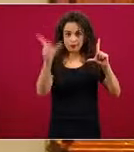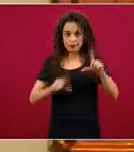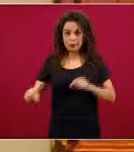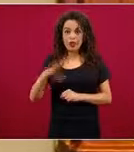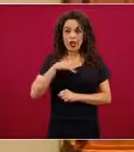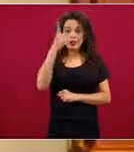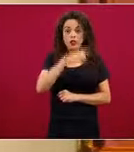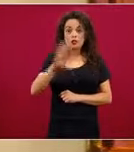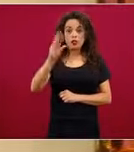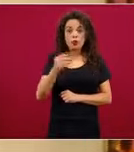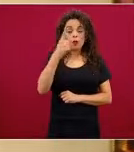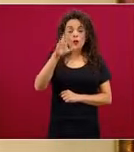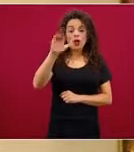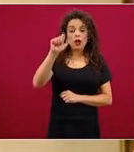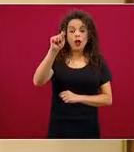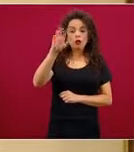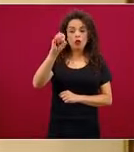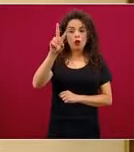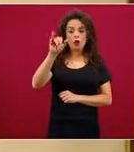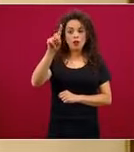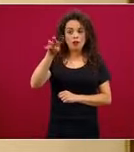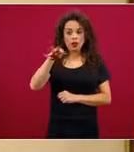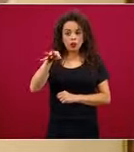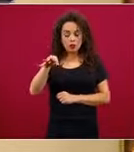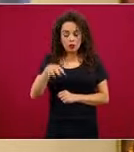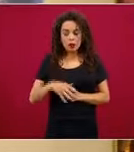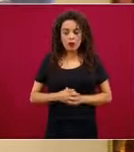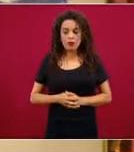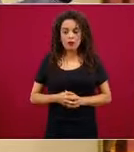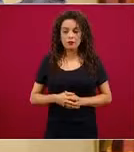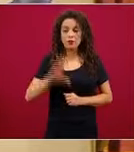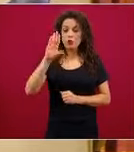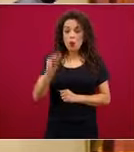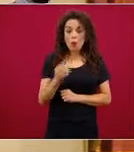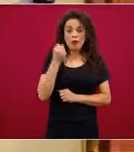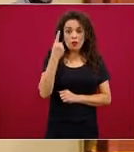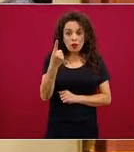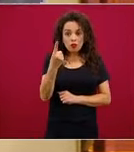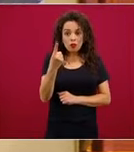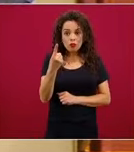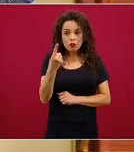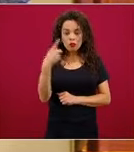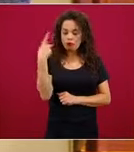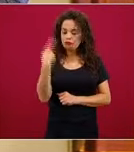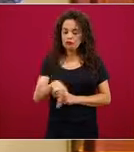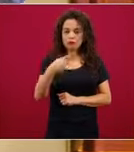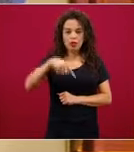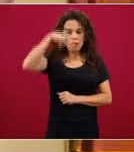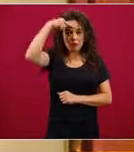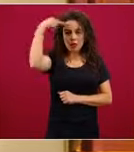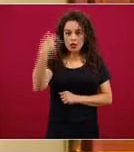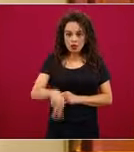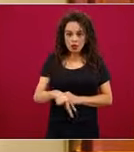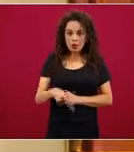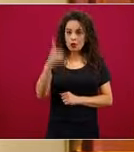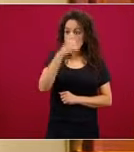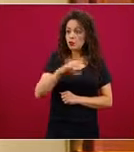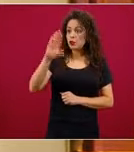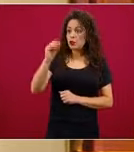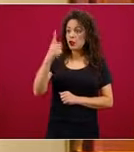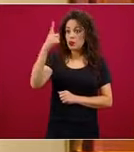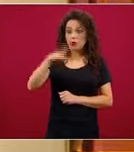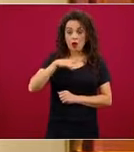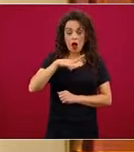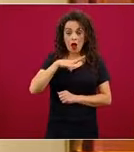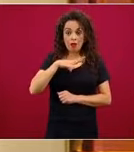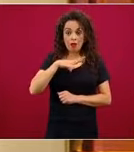centros de atención temporal COVID-19, que 91 corresponden a México. De los 191 que hay en toda la región de las